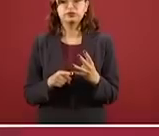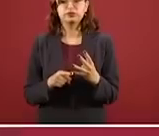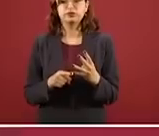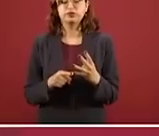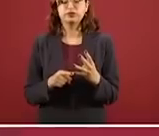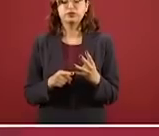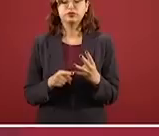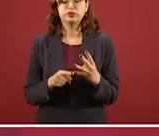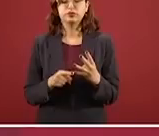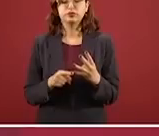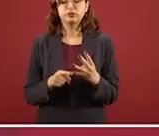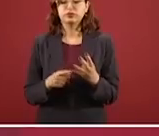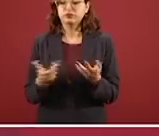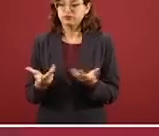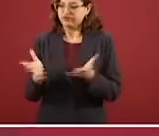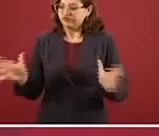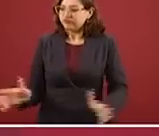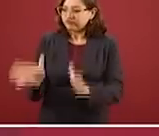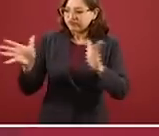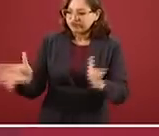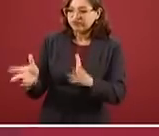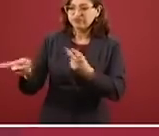producción y empleo.